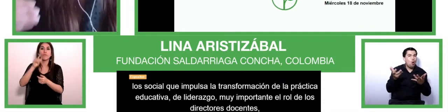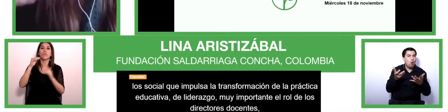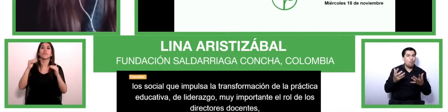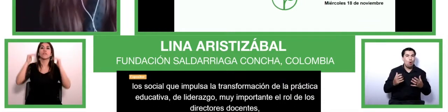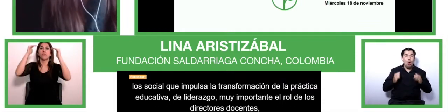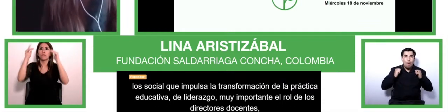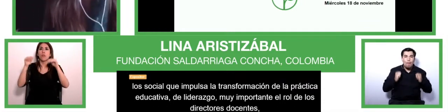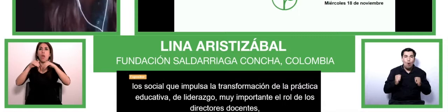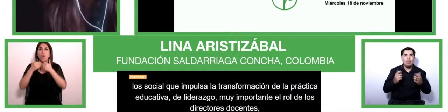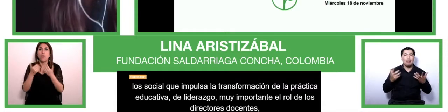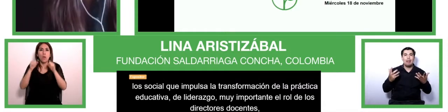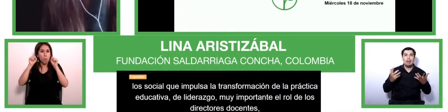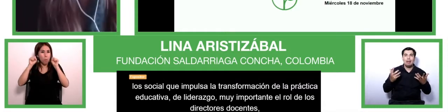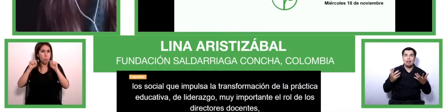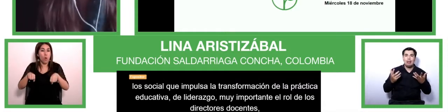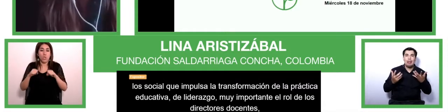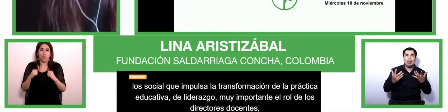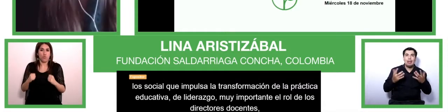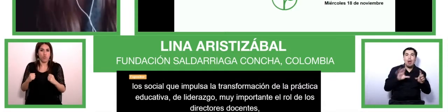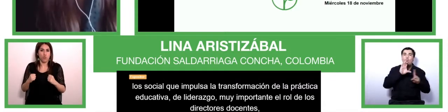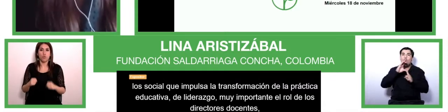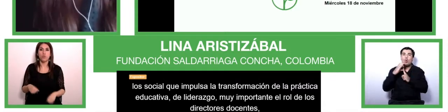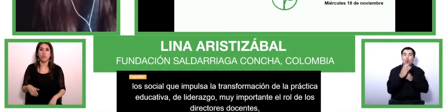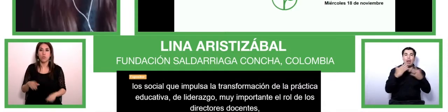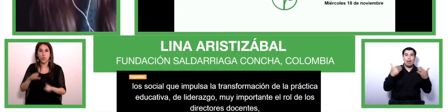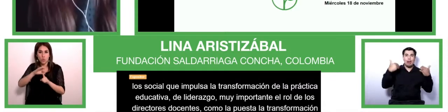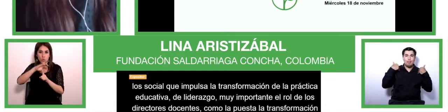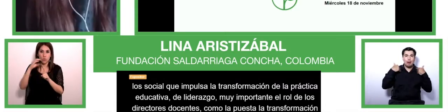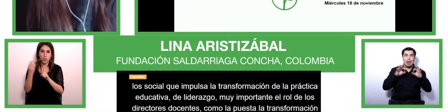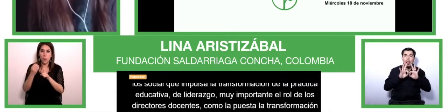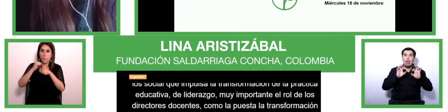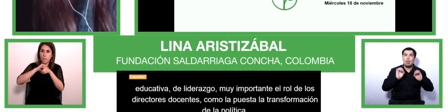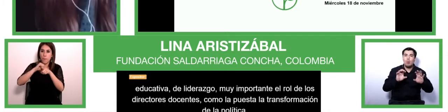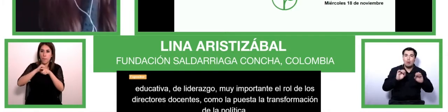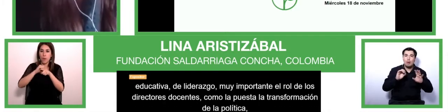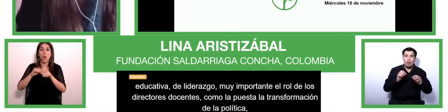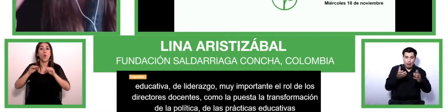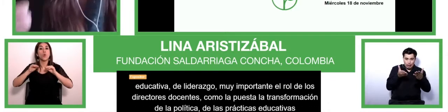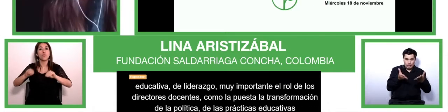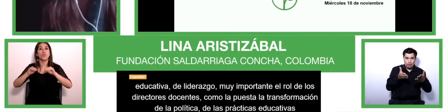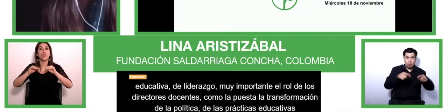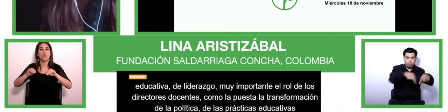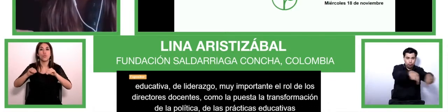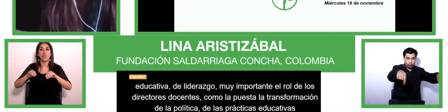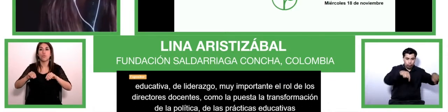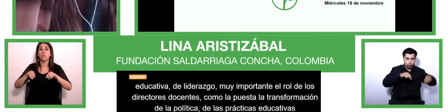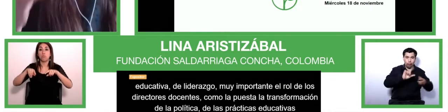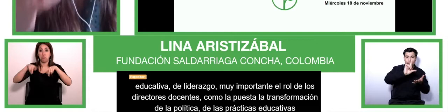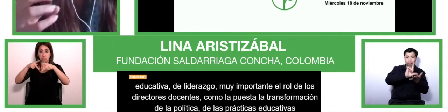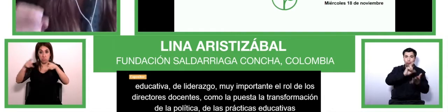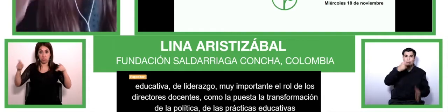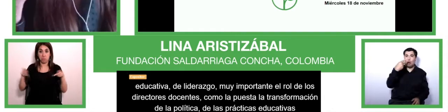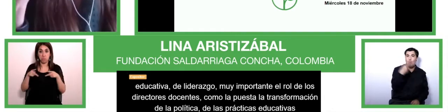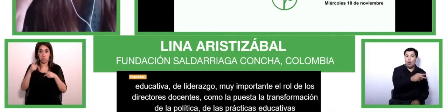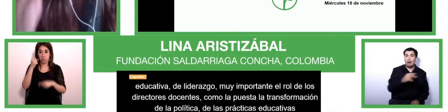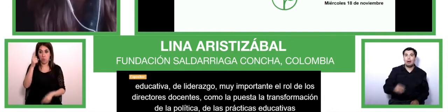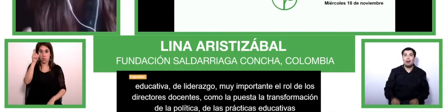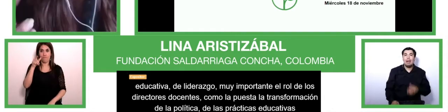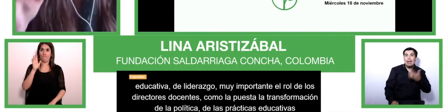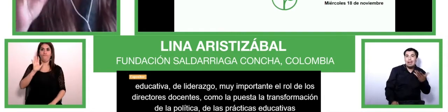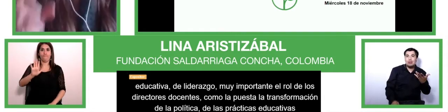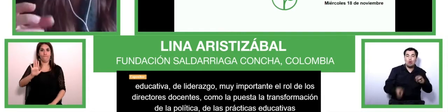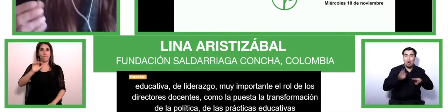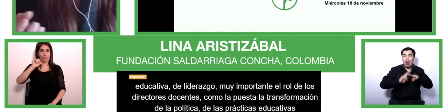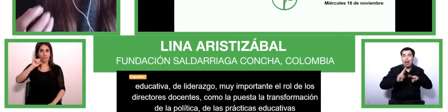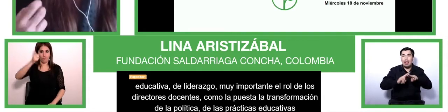que le apuesta a la transformación de las políticas, de las culturas y de las prácticas educativas en sus establecimientos, hace que los